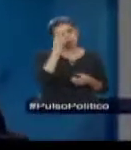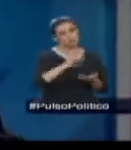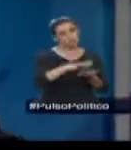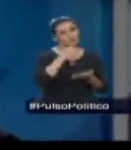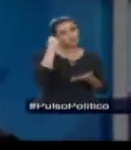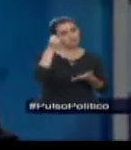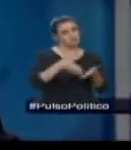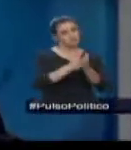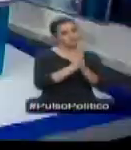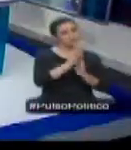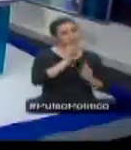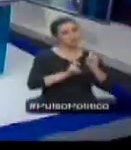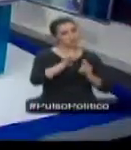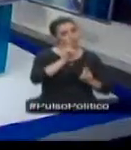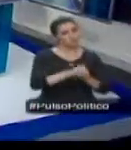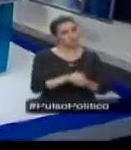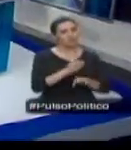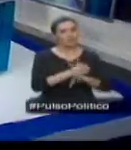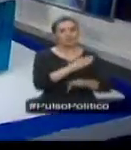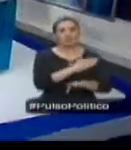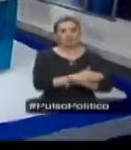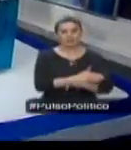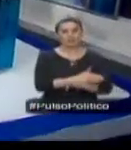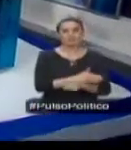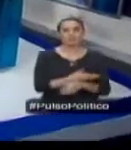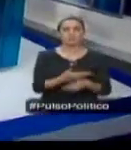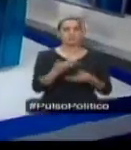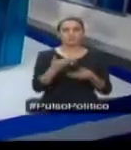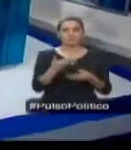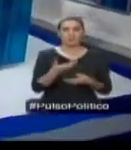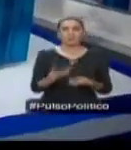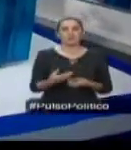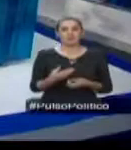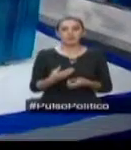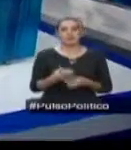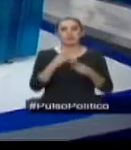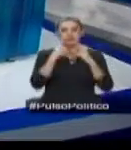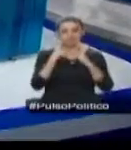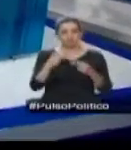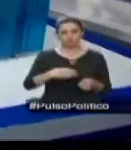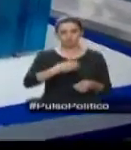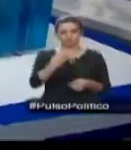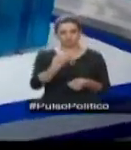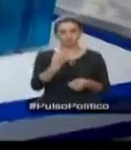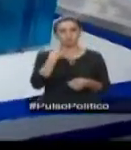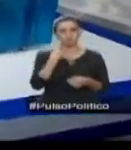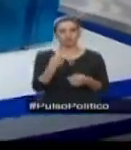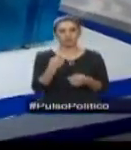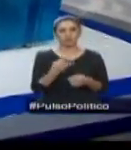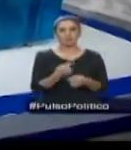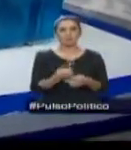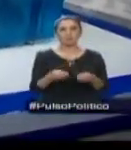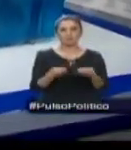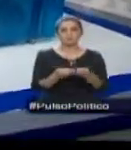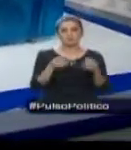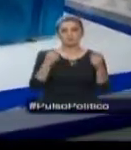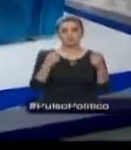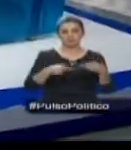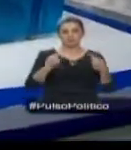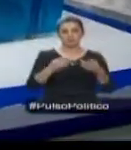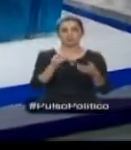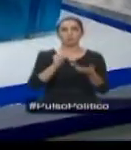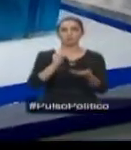que antes de darle la contrarréplica a ver única área y poco en el ánimo de enriquecer este debate podemos poner un